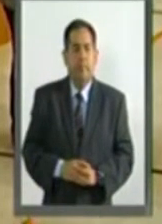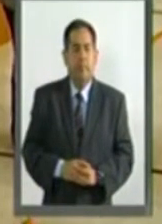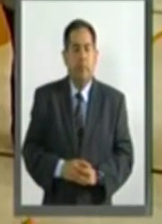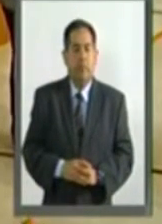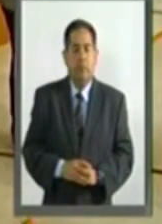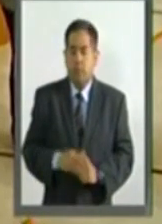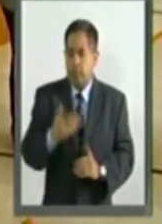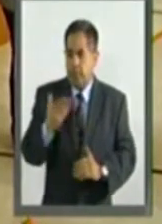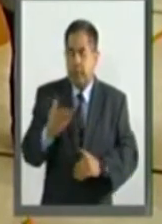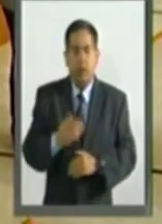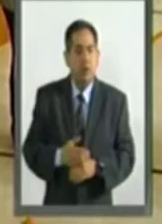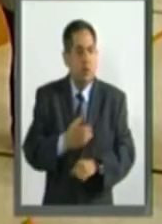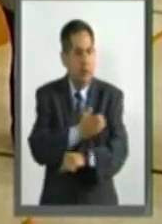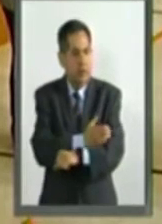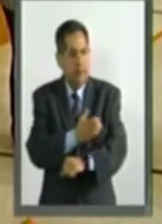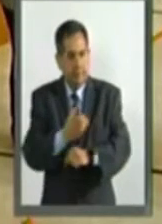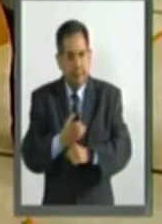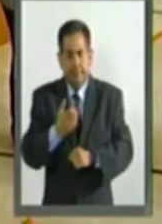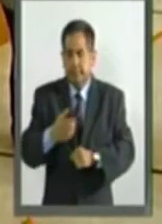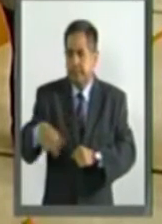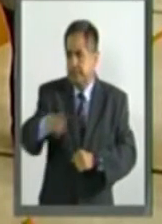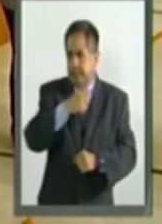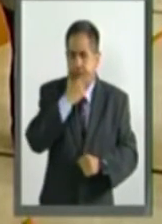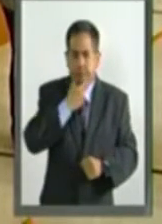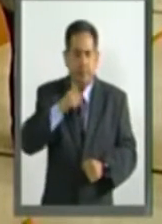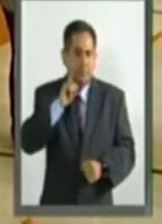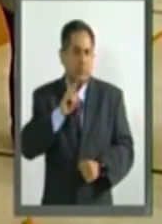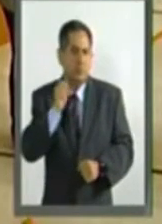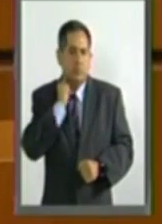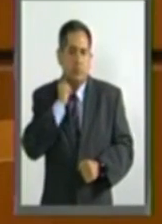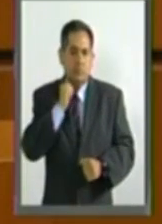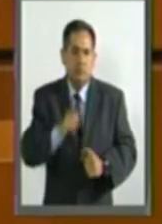Estimadas compañeras y compañeros senadores,